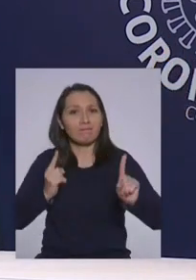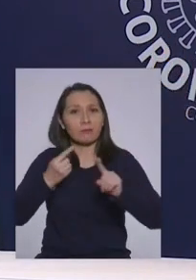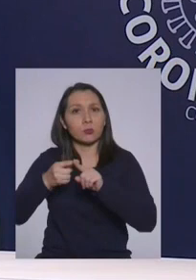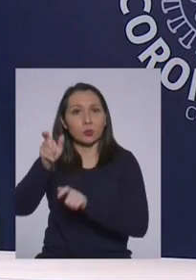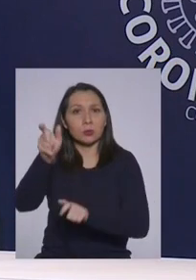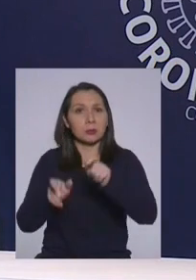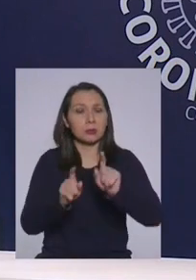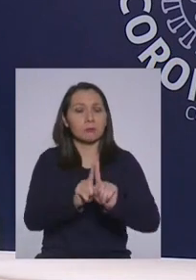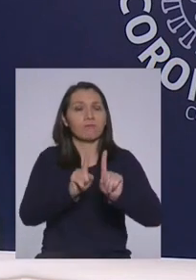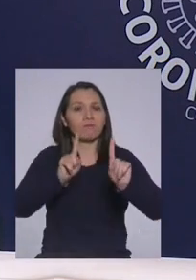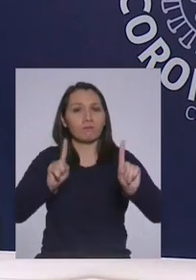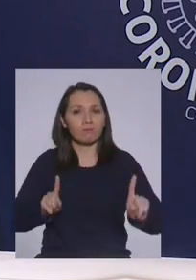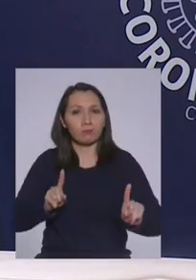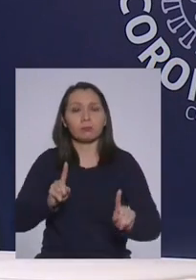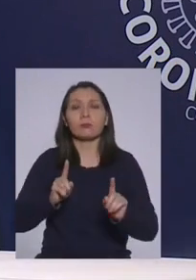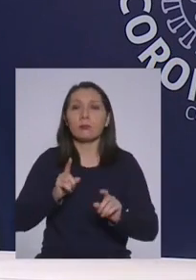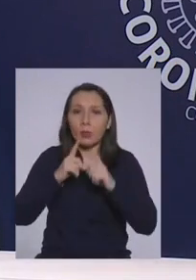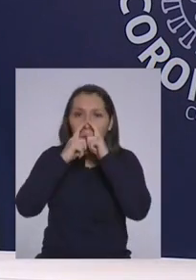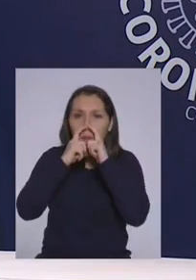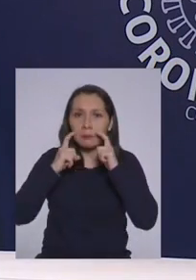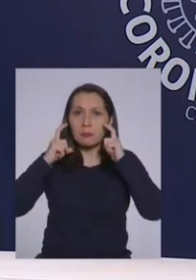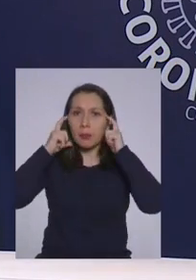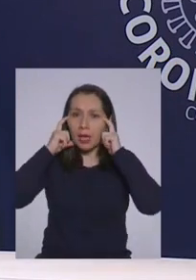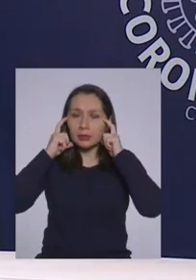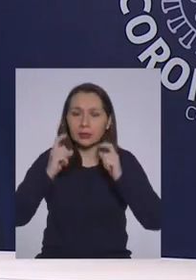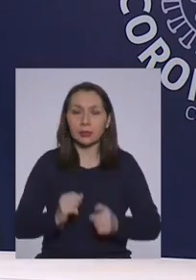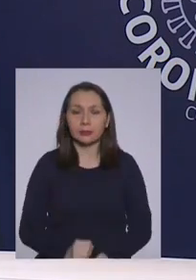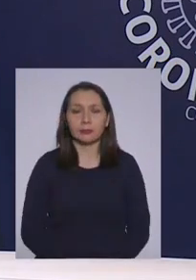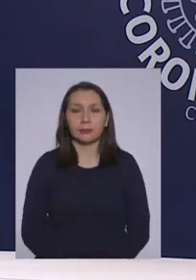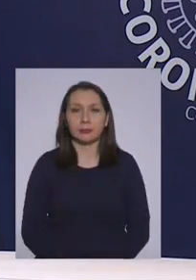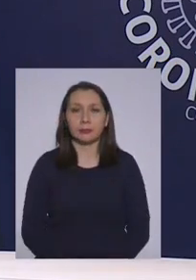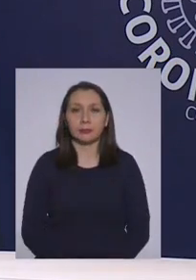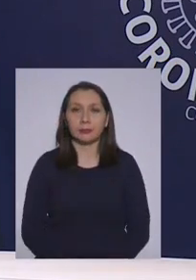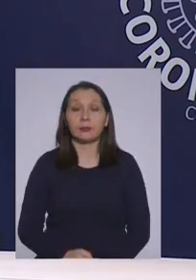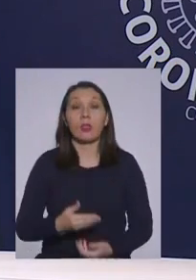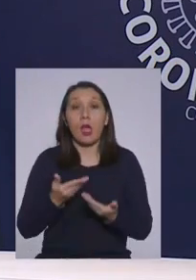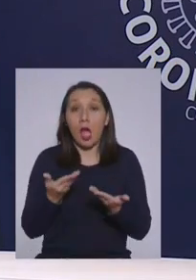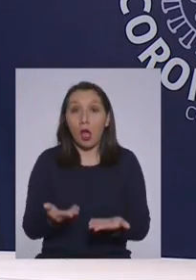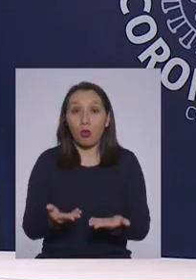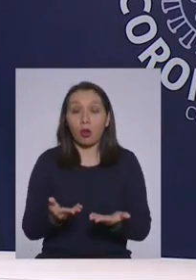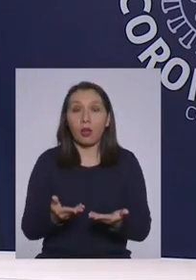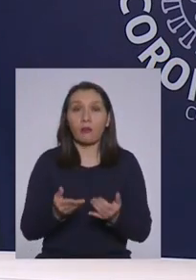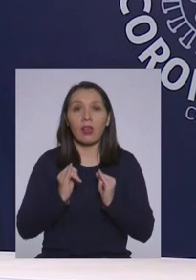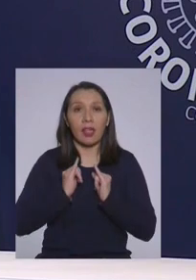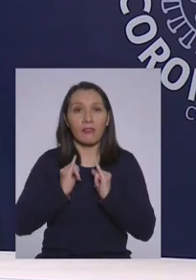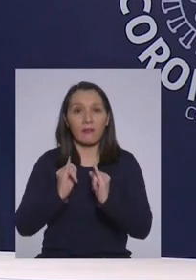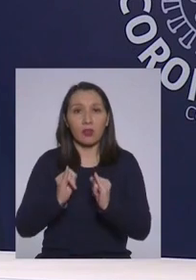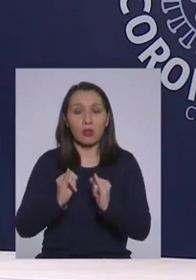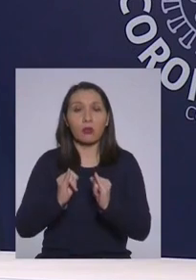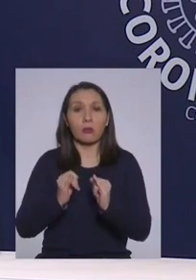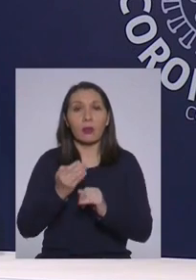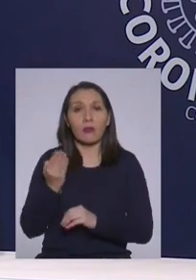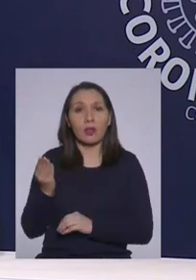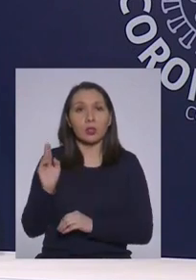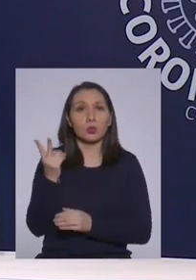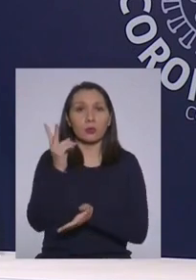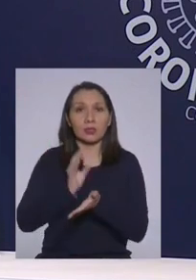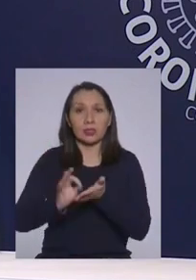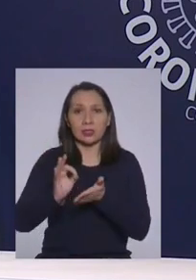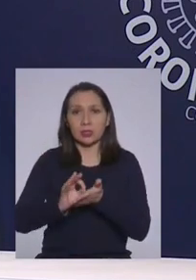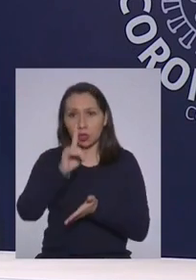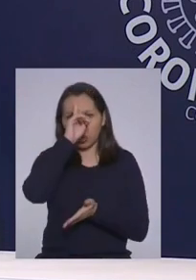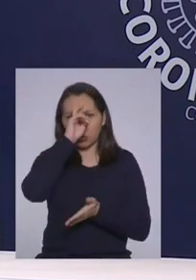otras personas y el uso de mascarillas. Quiero pasar ahora al reporte que va a dar el subsecretario de